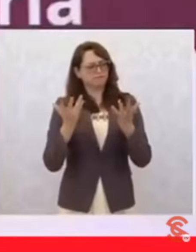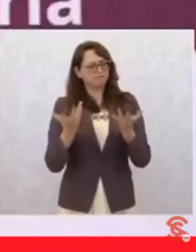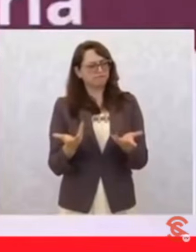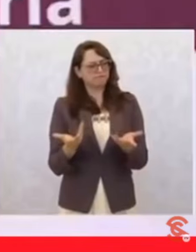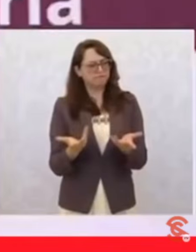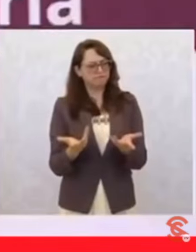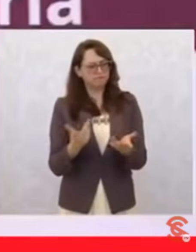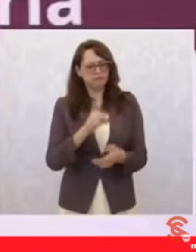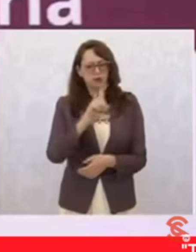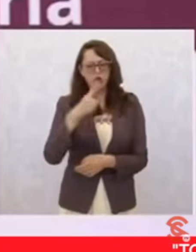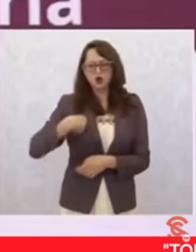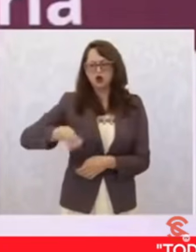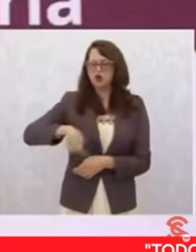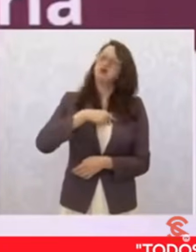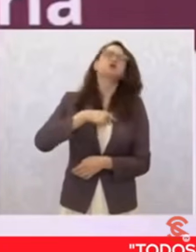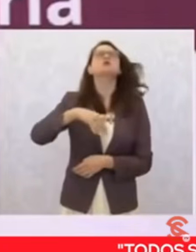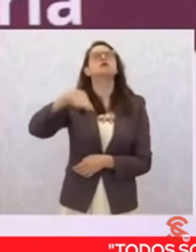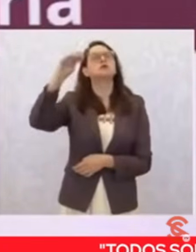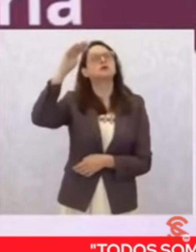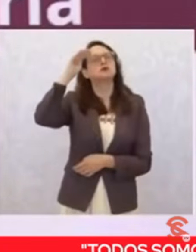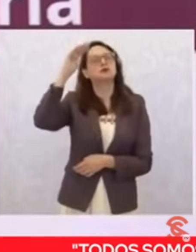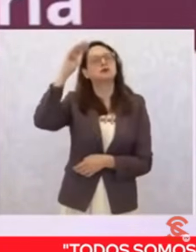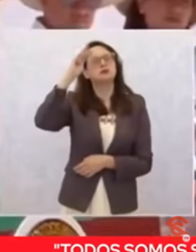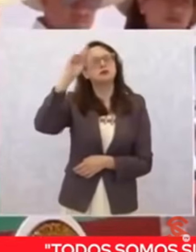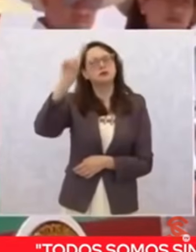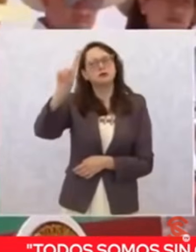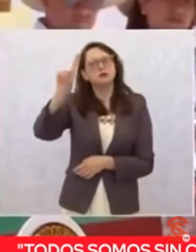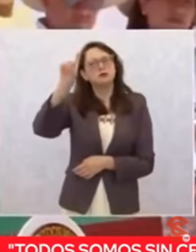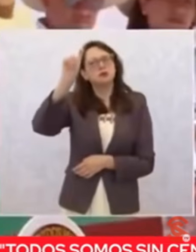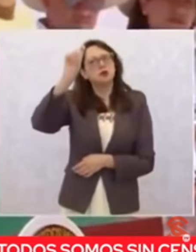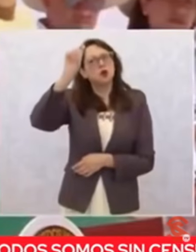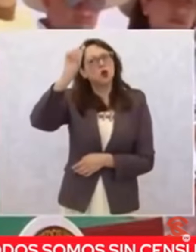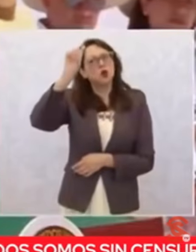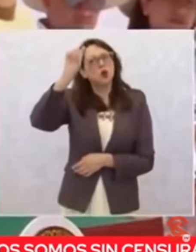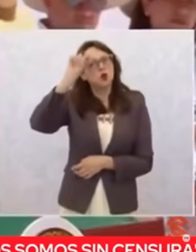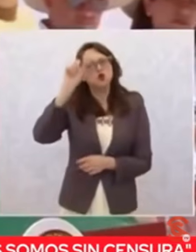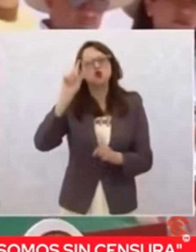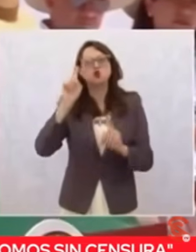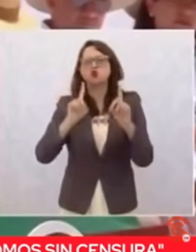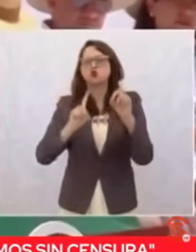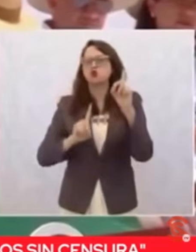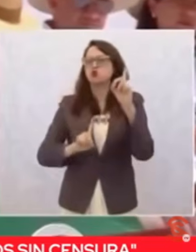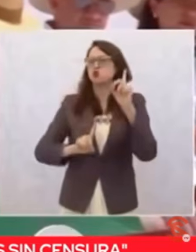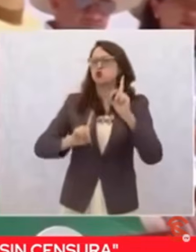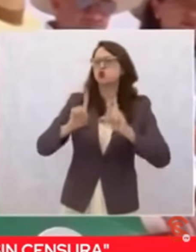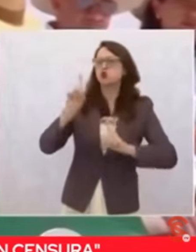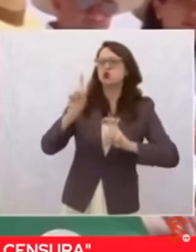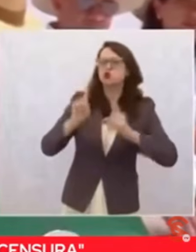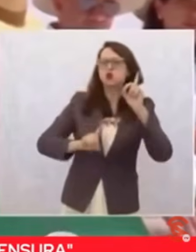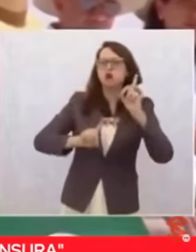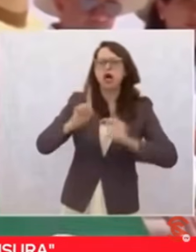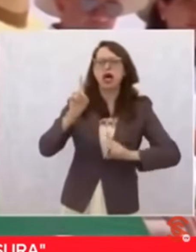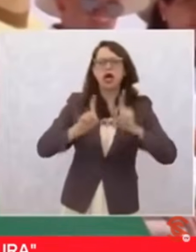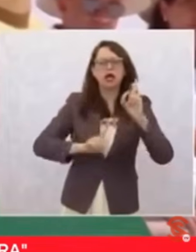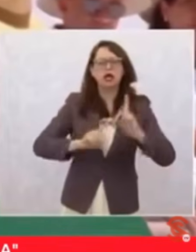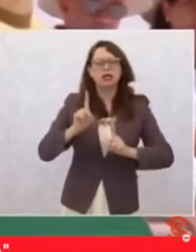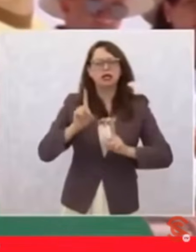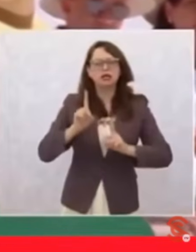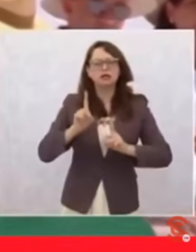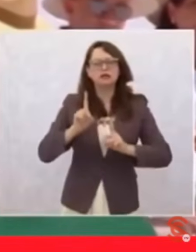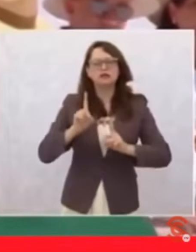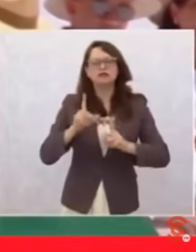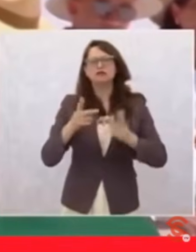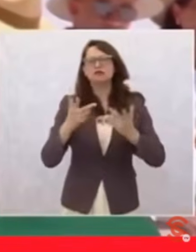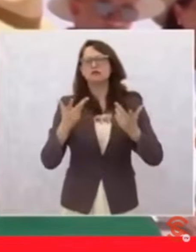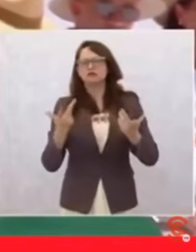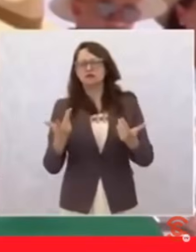debemos preguntarnos, surge la pregunta legítima, ¿es realmente